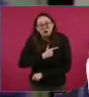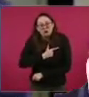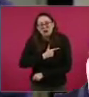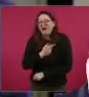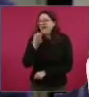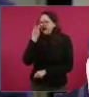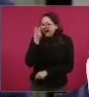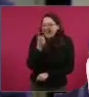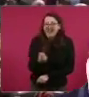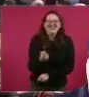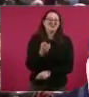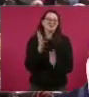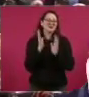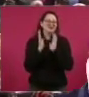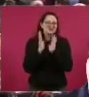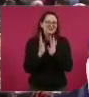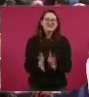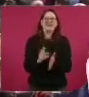excepcional,